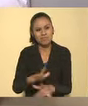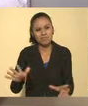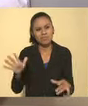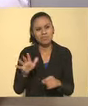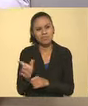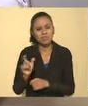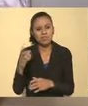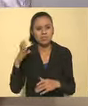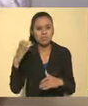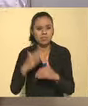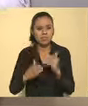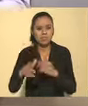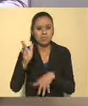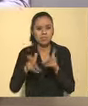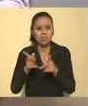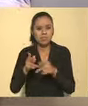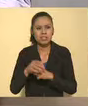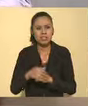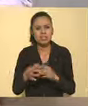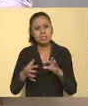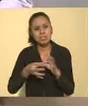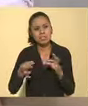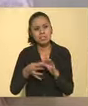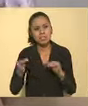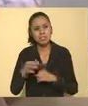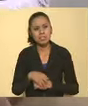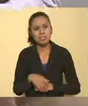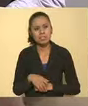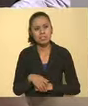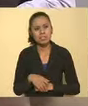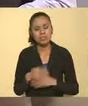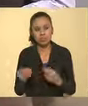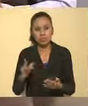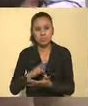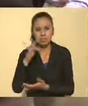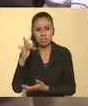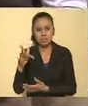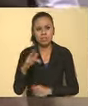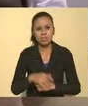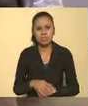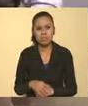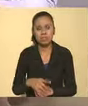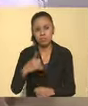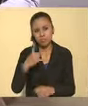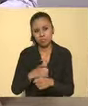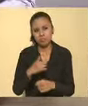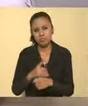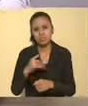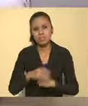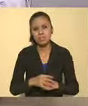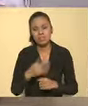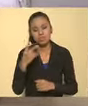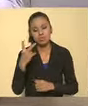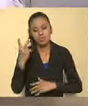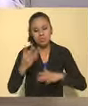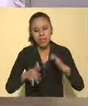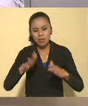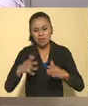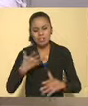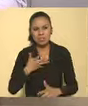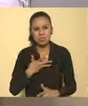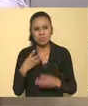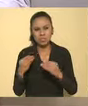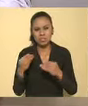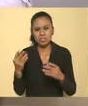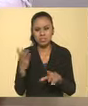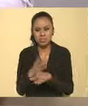cuando termine de hablar. Te explico rápidamente. Ya nos pegaron. Exactamente. Muchas gracias por tu sugerencia, primero que nada. Y dos, a veces tenemos muchos